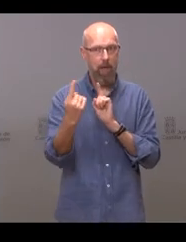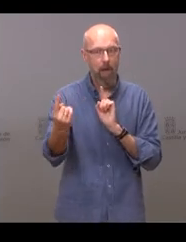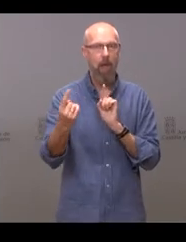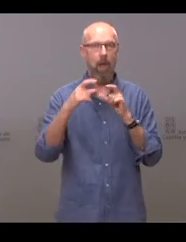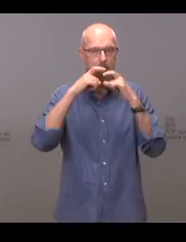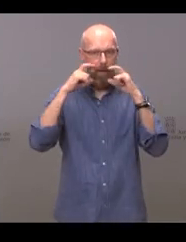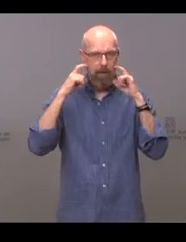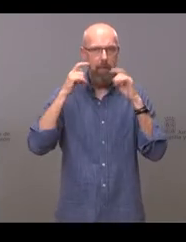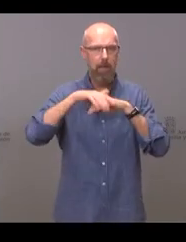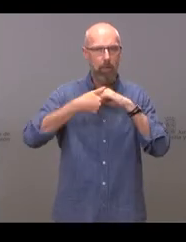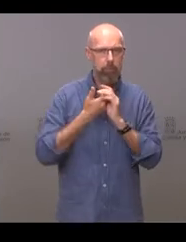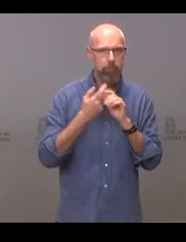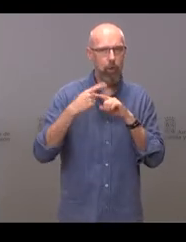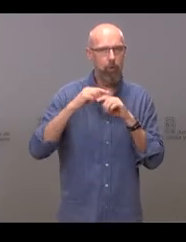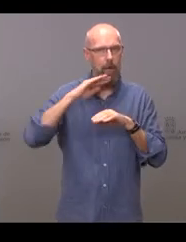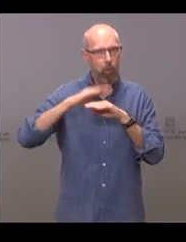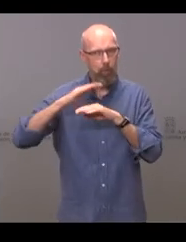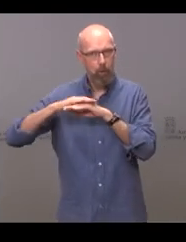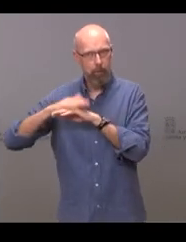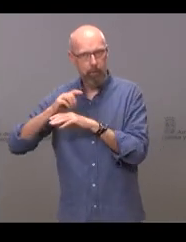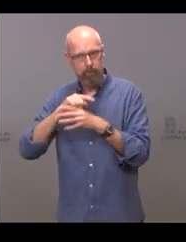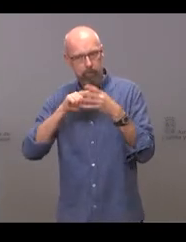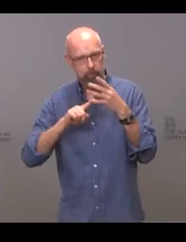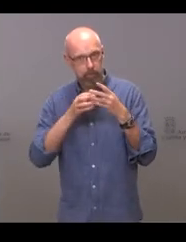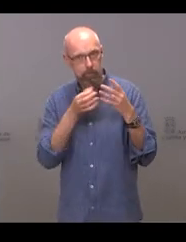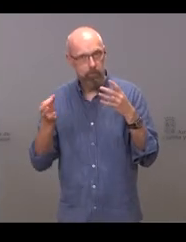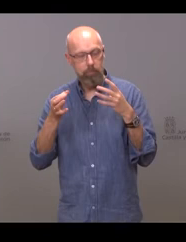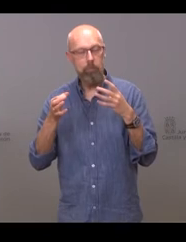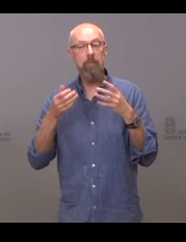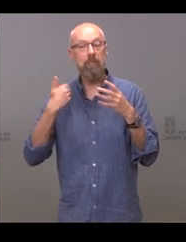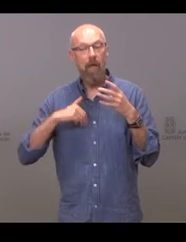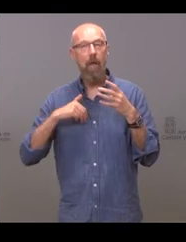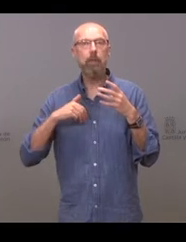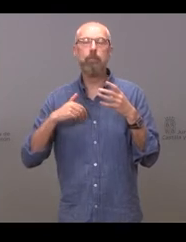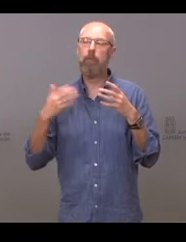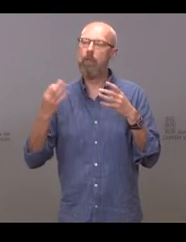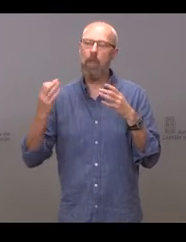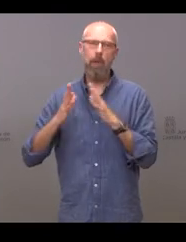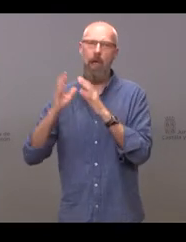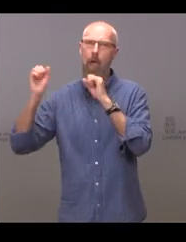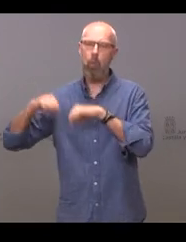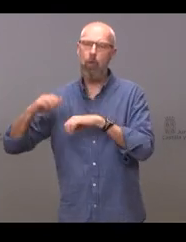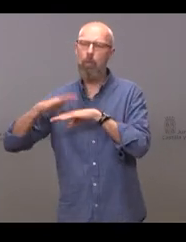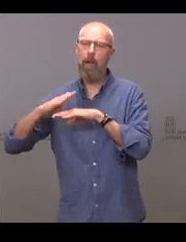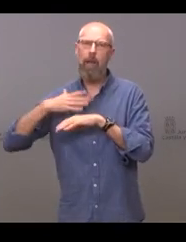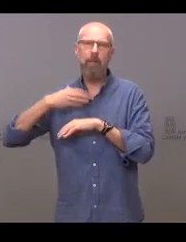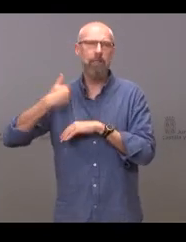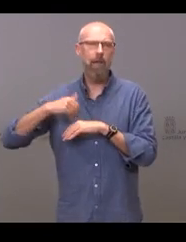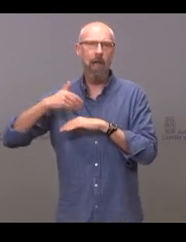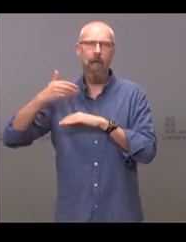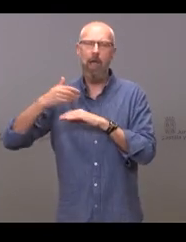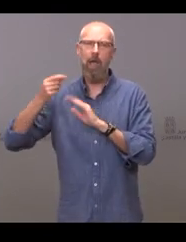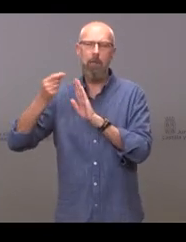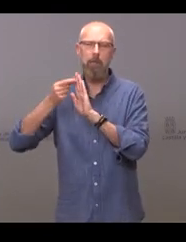creo que lo importante es que lleguemos a un acuerdo para ir produciéndose esa situación de desescalada y que vaya